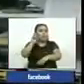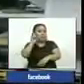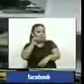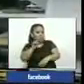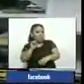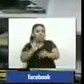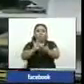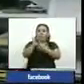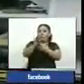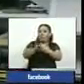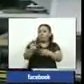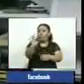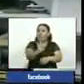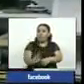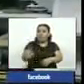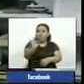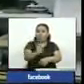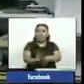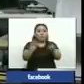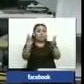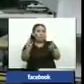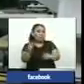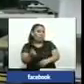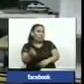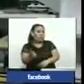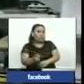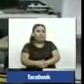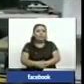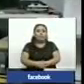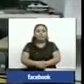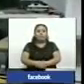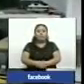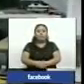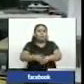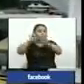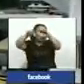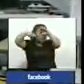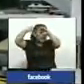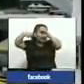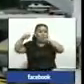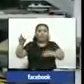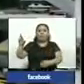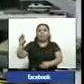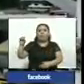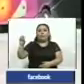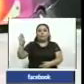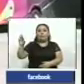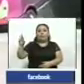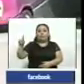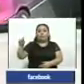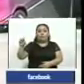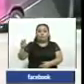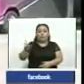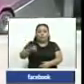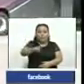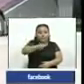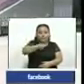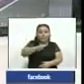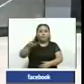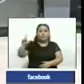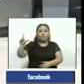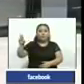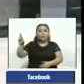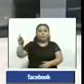más proyectos de modernización a corto plazo. Con imágenes de Roberto Martínez, un reporte de Luis